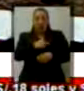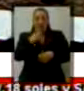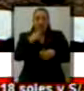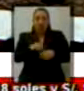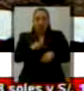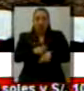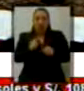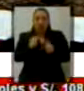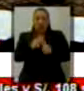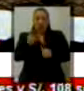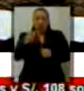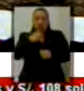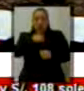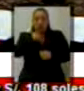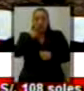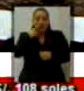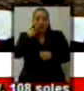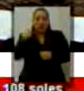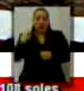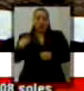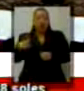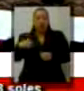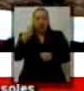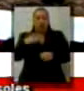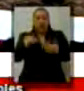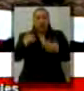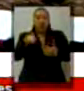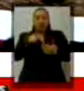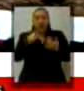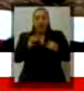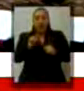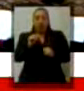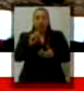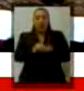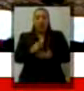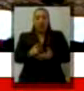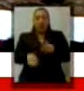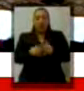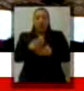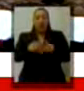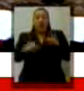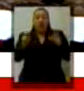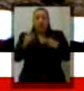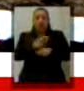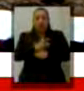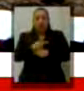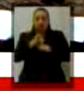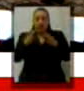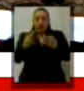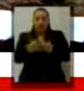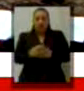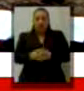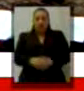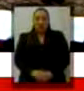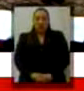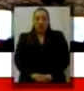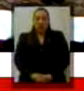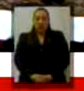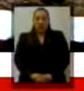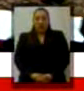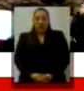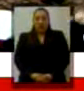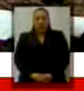con ustedes para, una vez más, informarles un poquito más de lo que es el tema de violencia familiar. Como